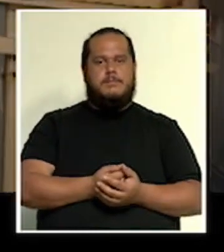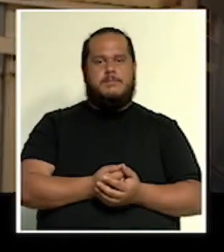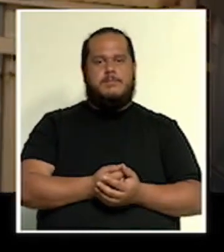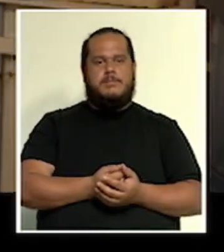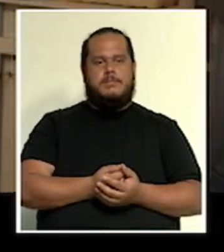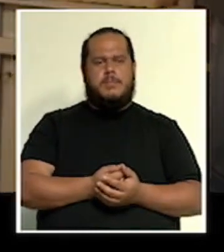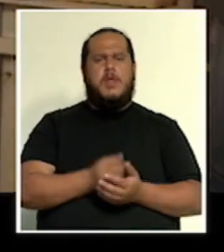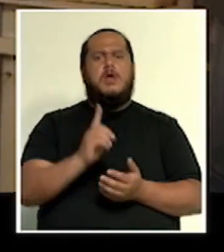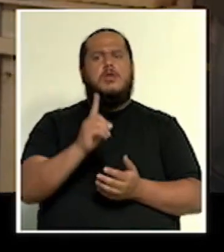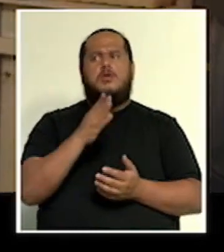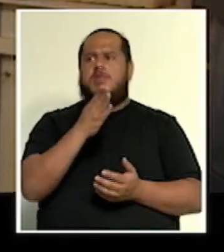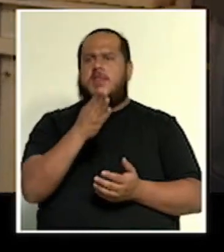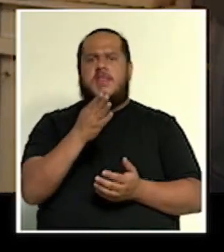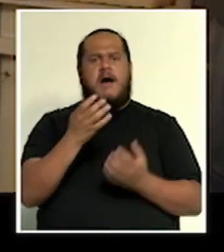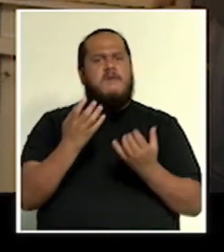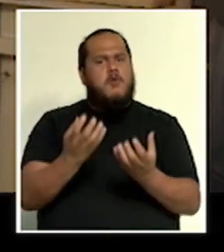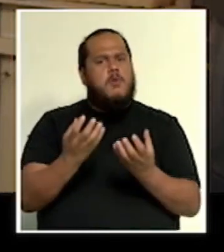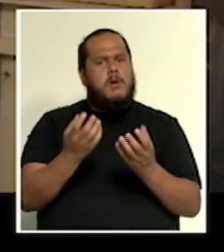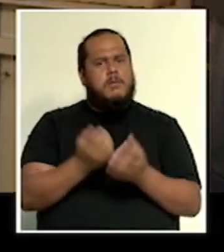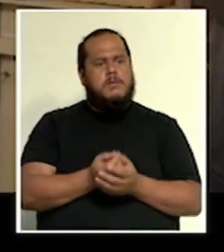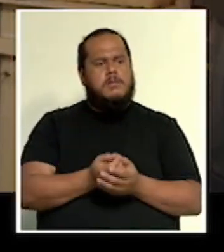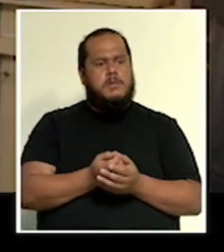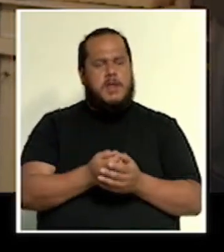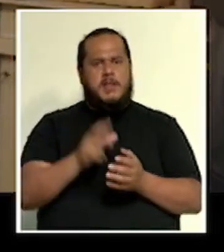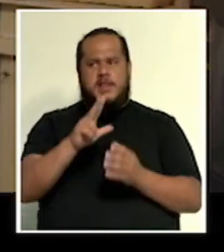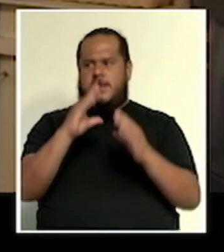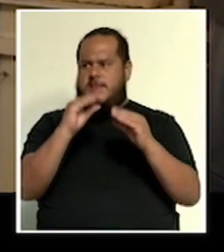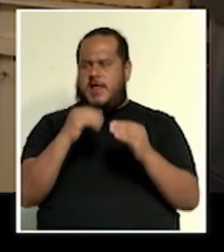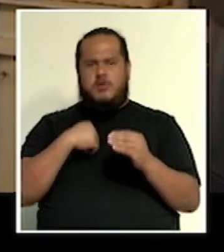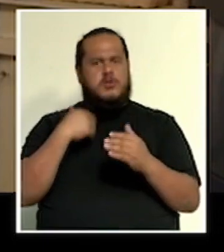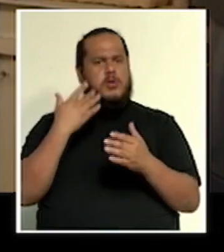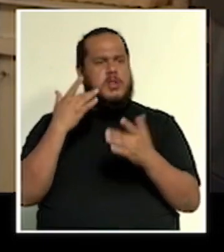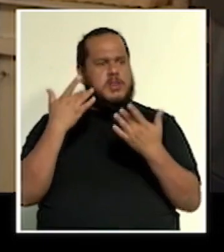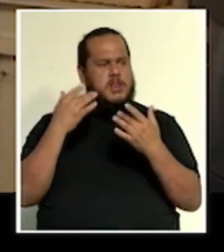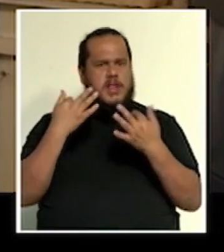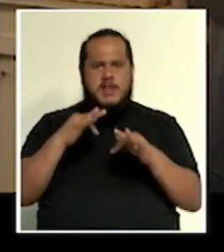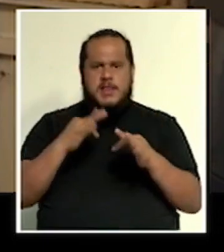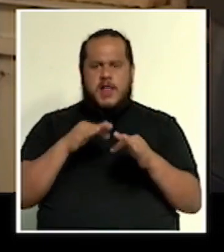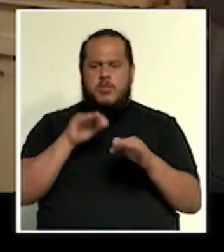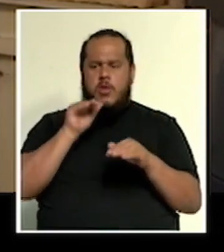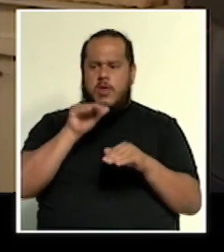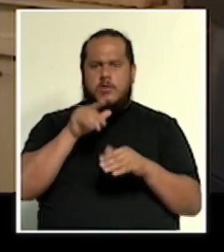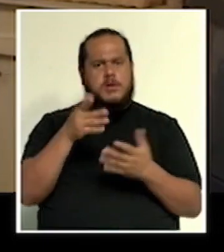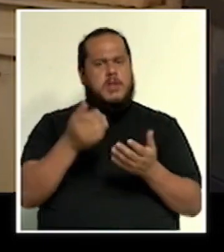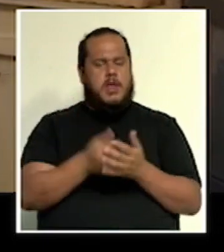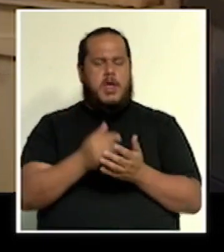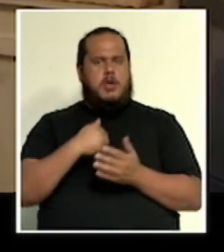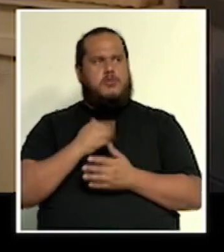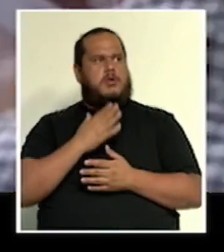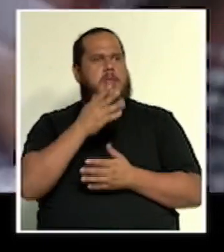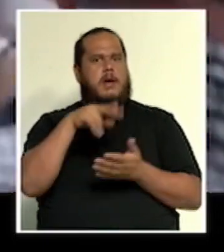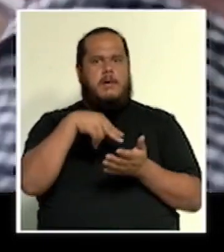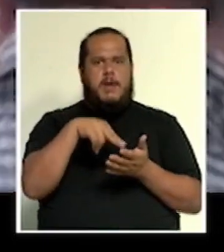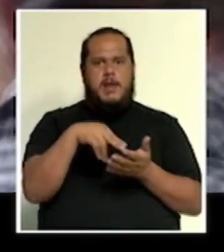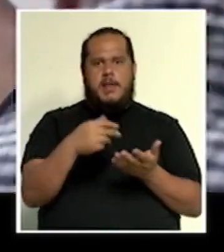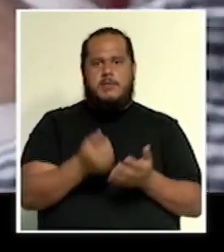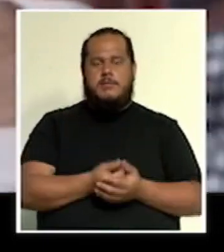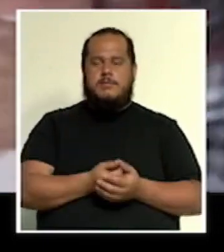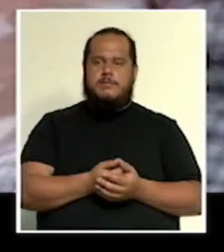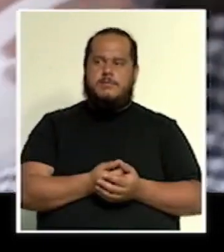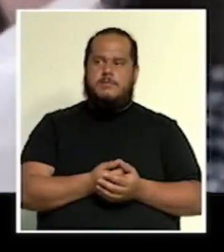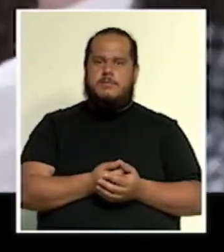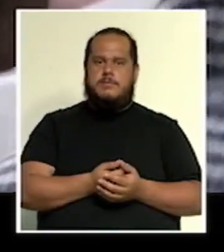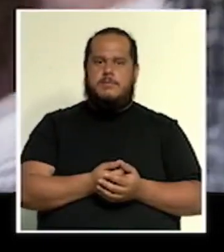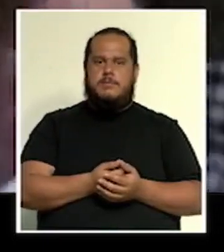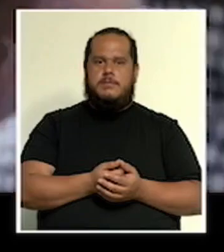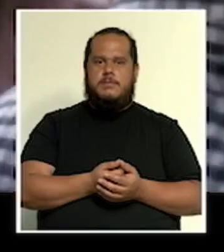¿A dónde andaba, huevón? Desde las 3 de la tarde estoy tratando de contactarlo. ¿Qué pasa? ¿Bailando en Crepúsculos? Parece que no tiene una idea